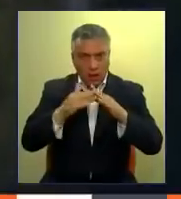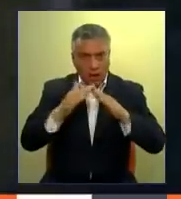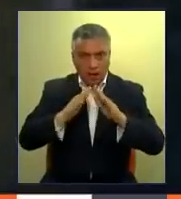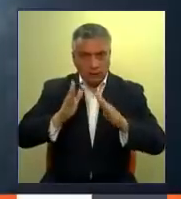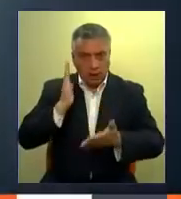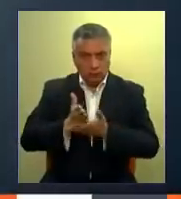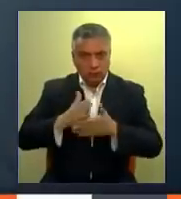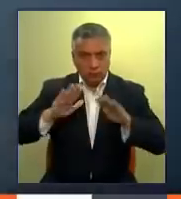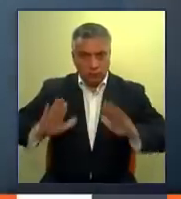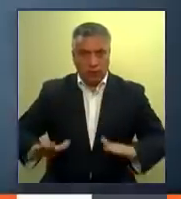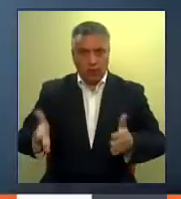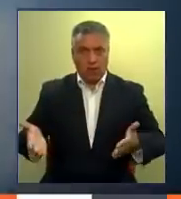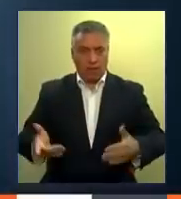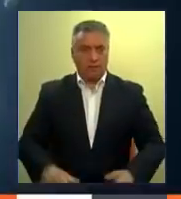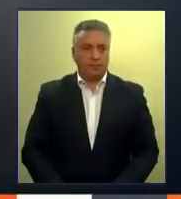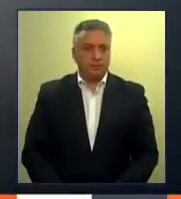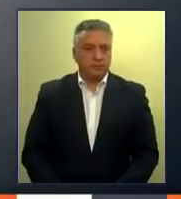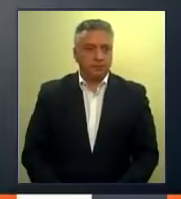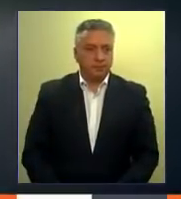1